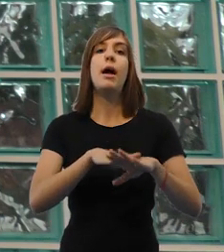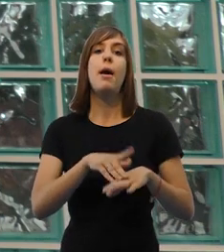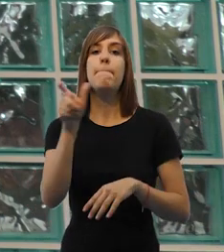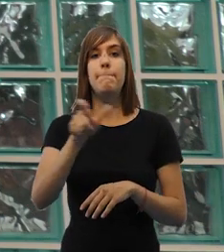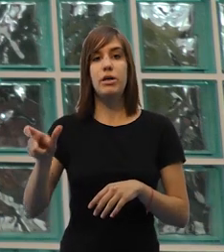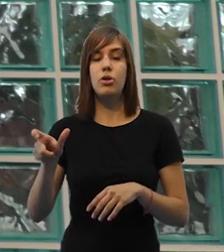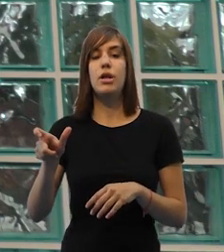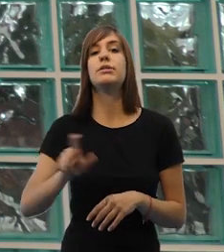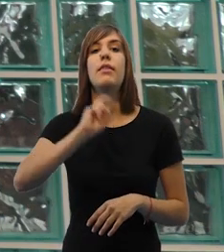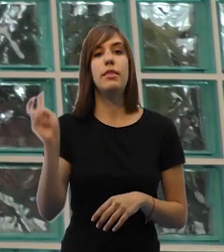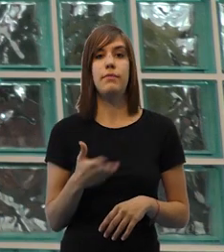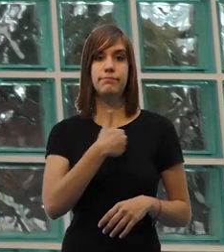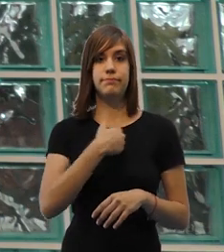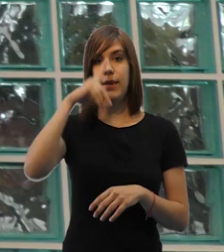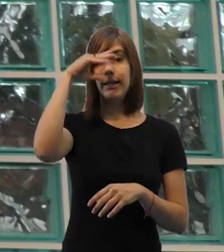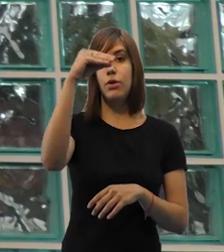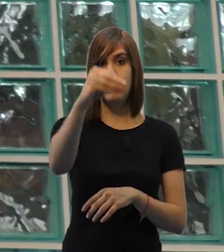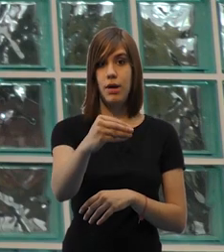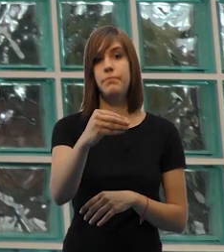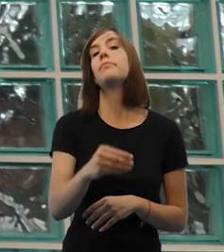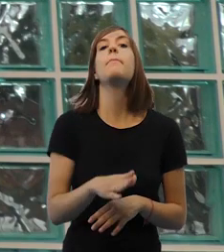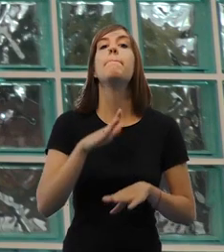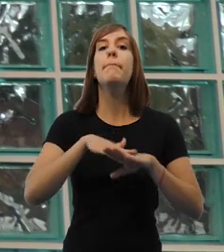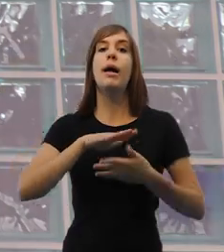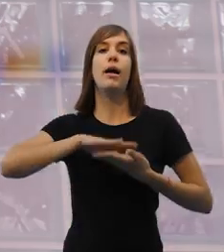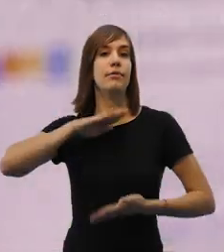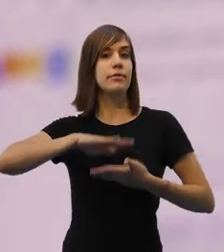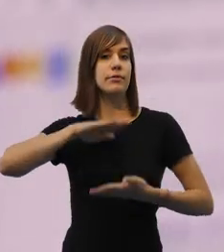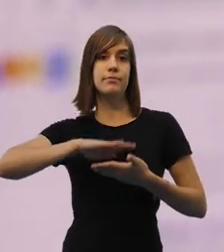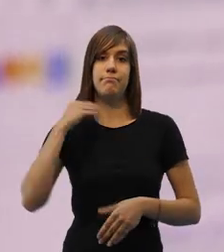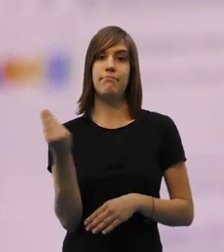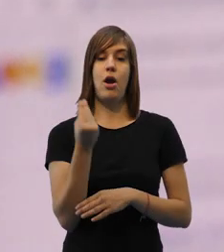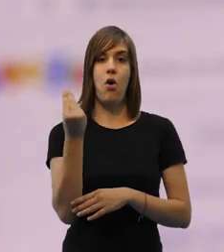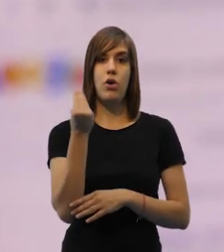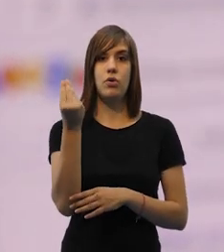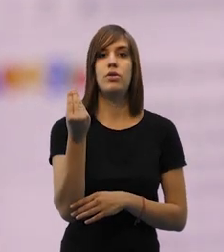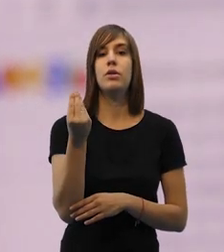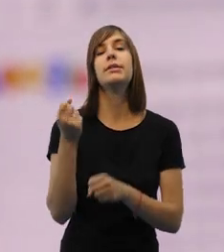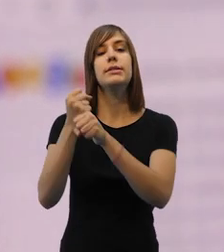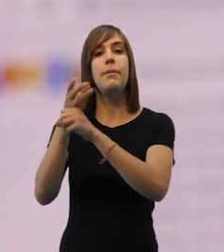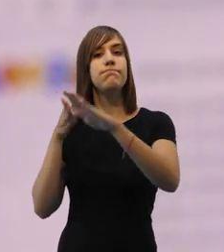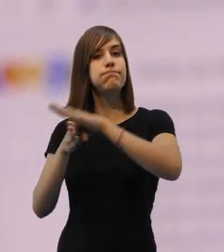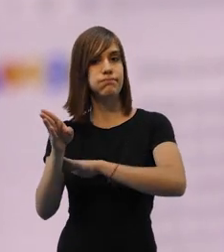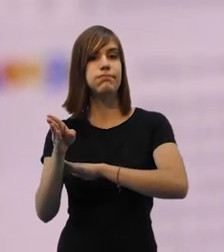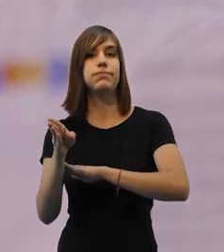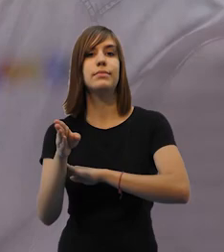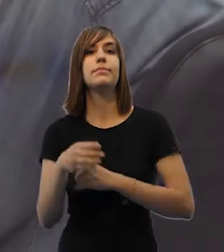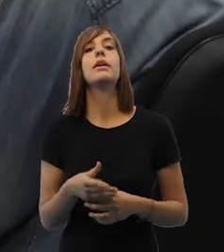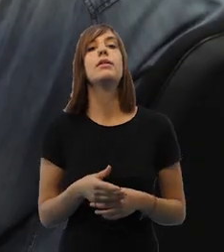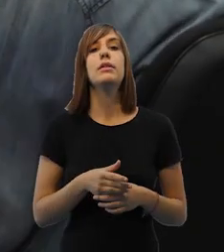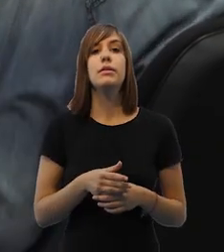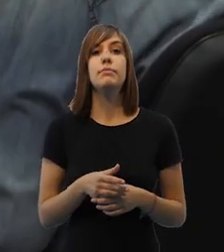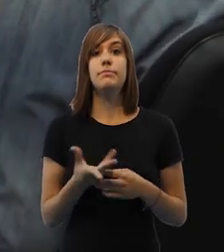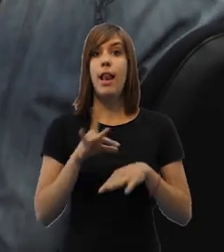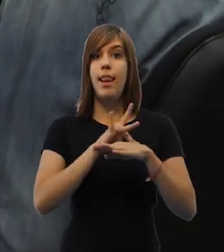con diversidad funcional e intelectual para mejorar su cualificación para una inserción laboral.